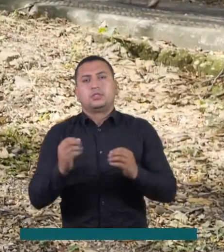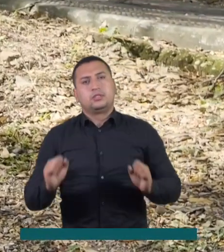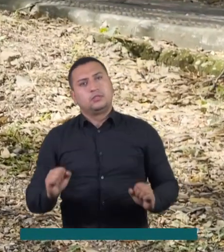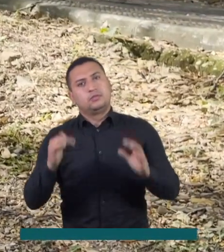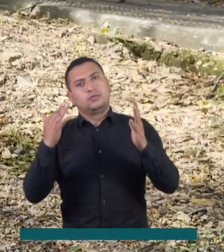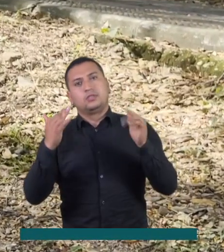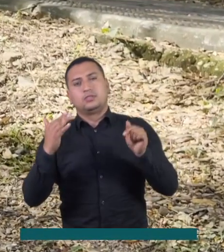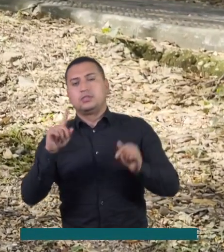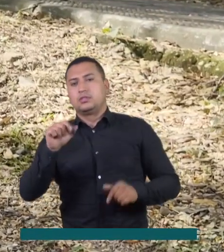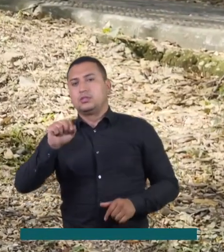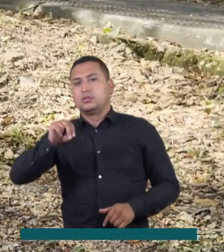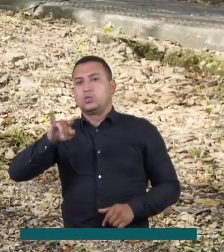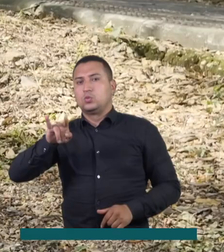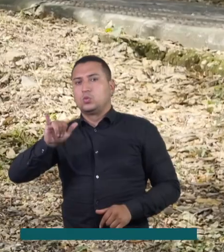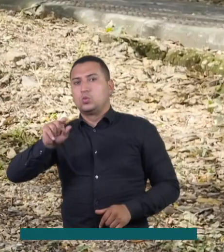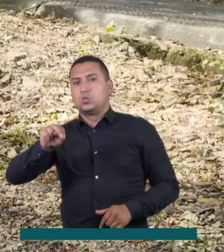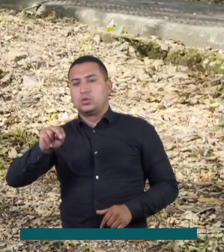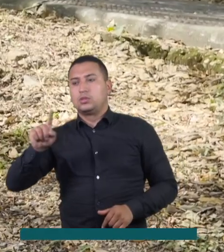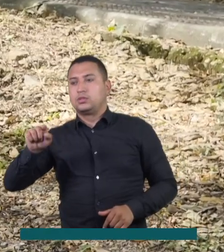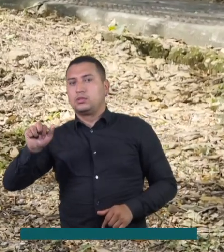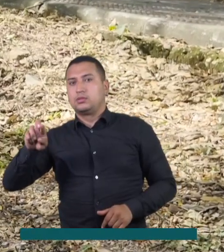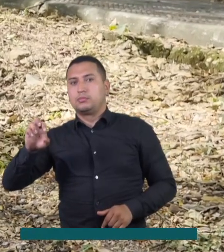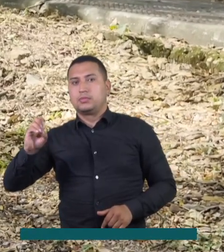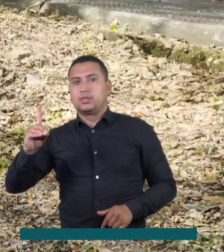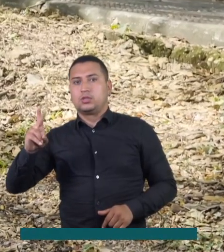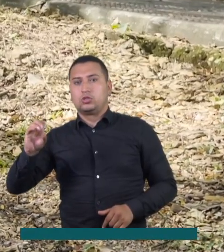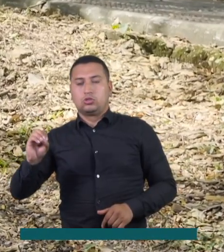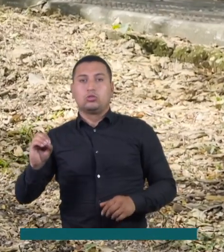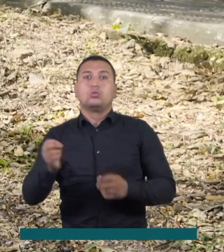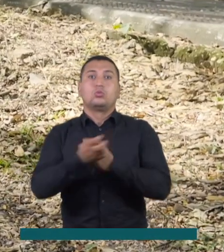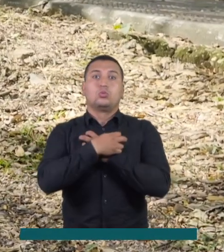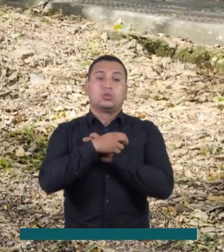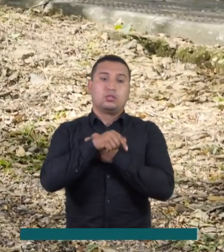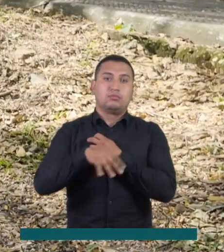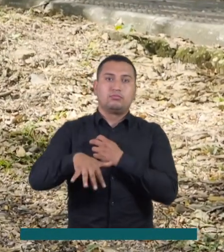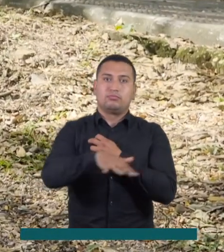Enlace 13 informó Vayan Trujillo desde la capital bambuquera de Colombia.